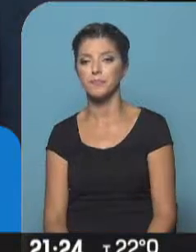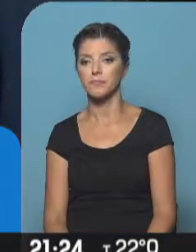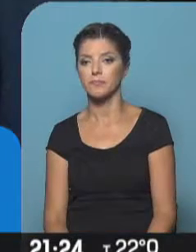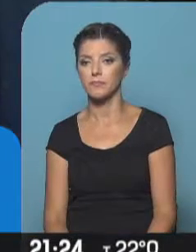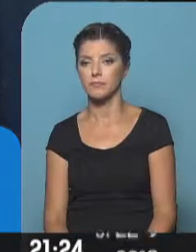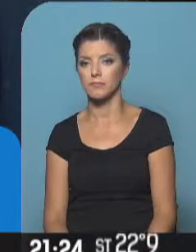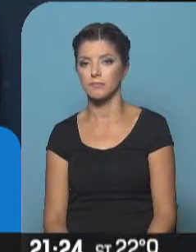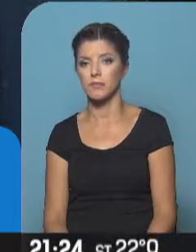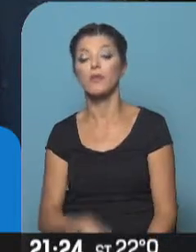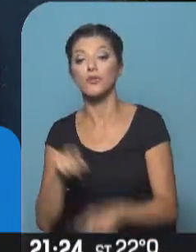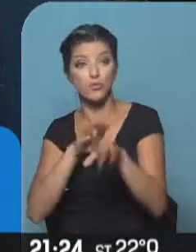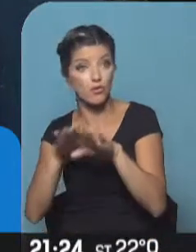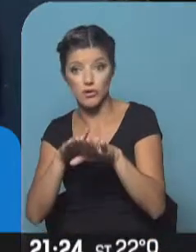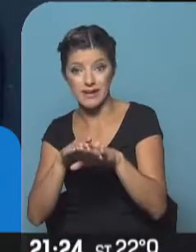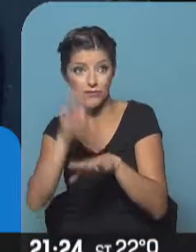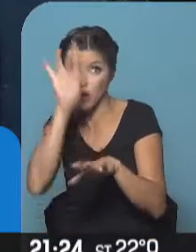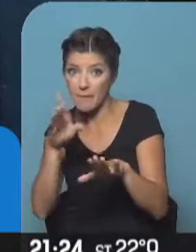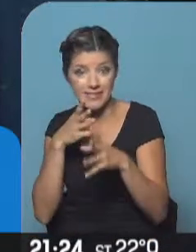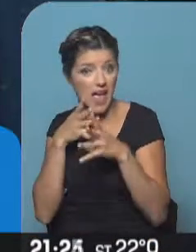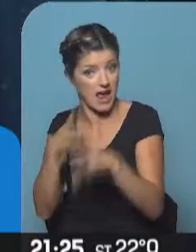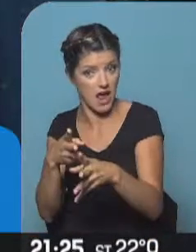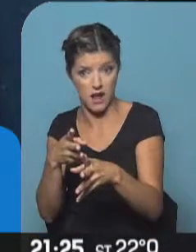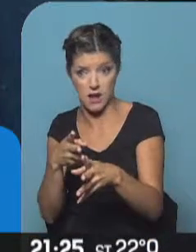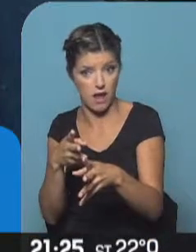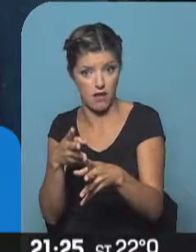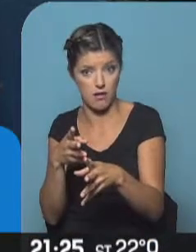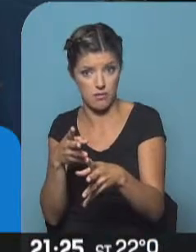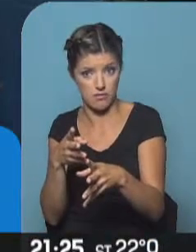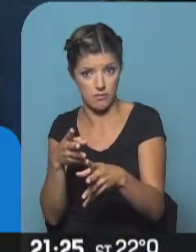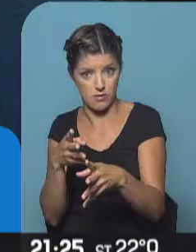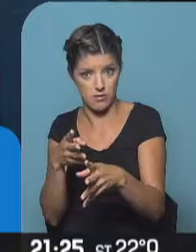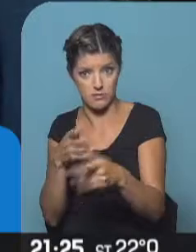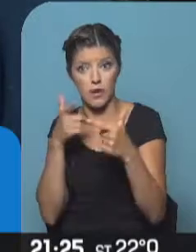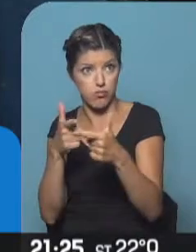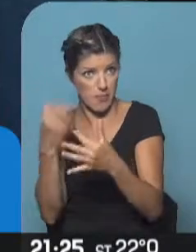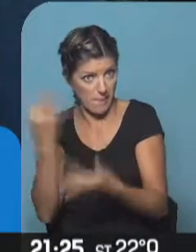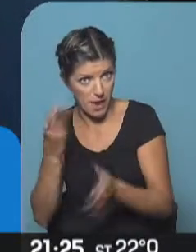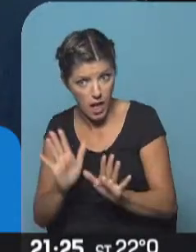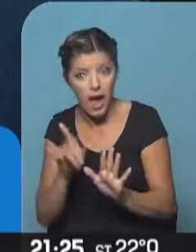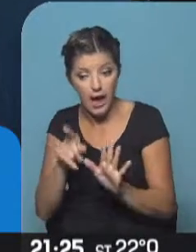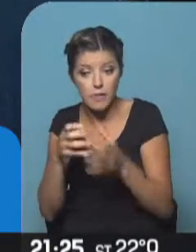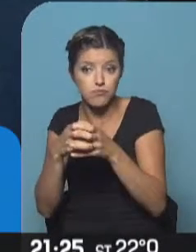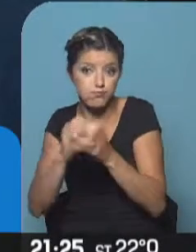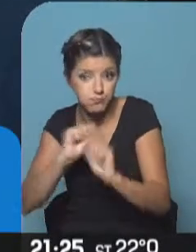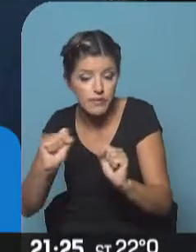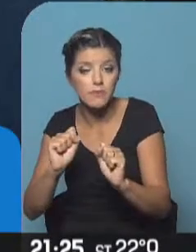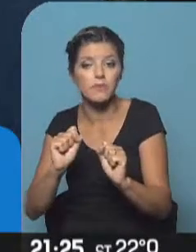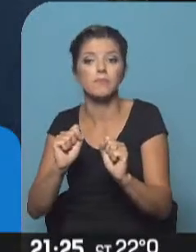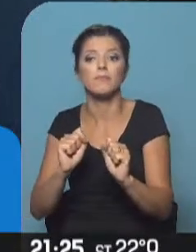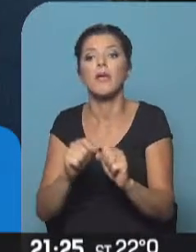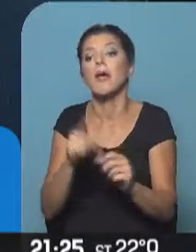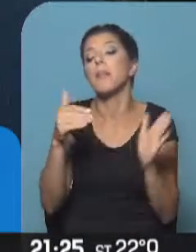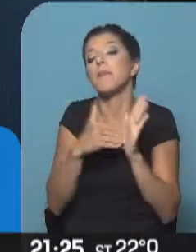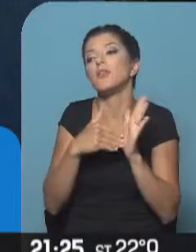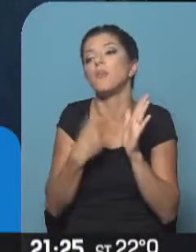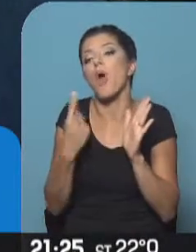exclusivamente en combate en guerra combates armados en serio son ofensivos o defensivos según para lo